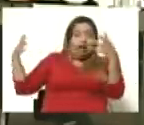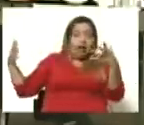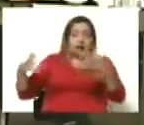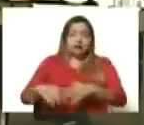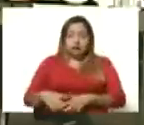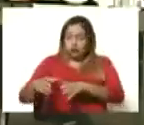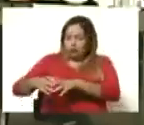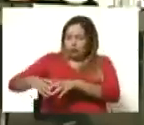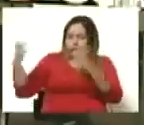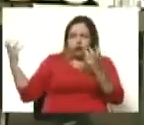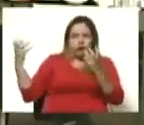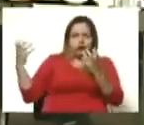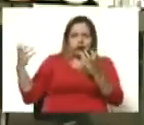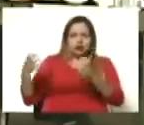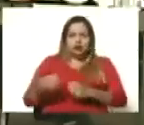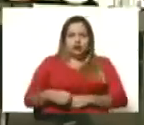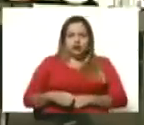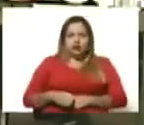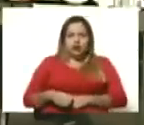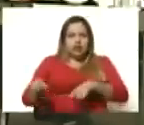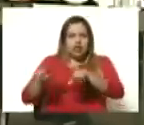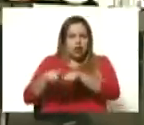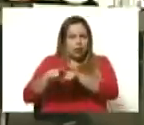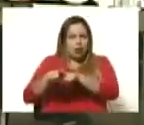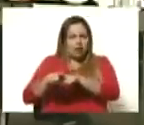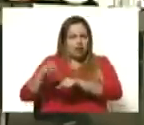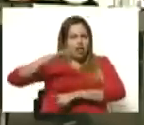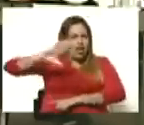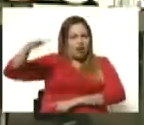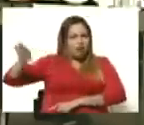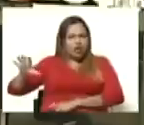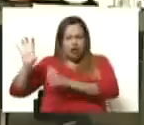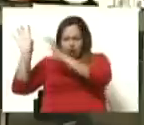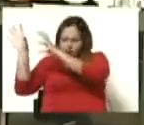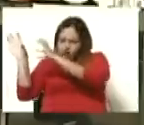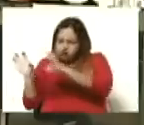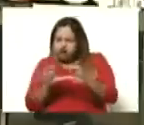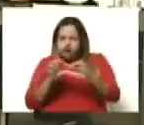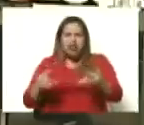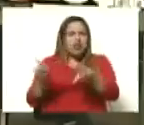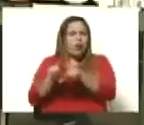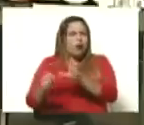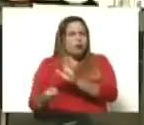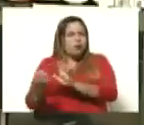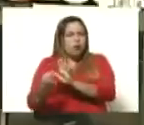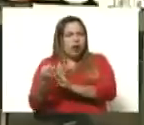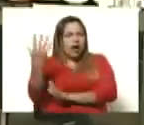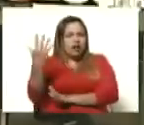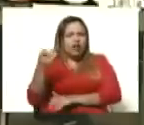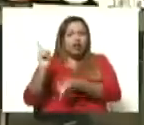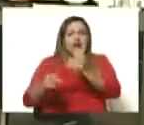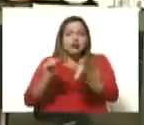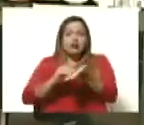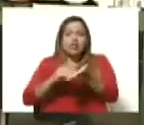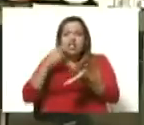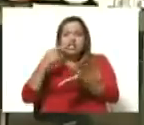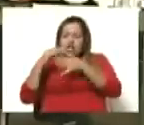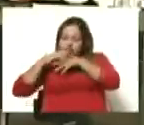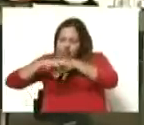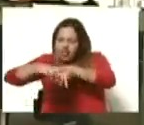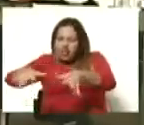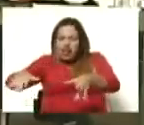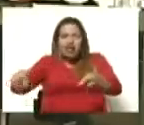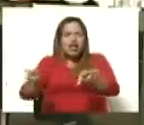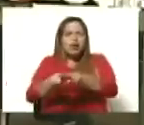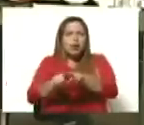desprende. Son como rocas intestinas, ¿no?, de la montaña. Se desprende como que fuera un volcán. Por eso es que en algunos lados los llaman deslave, porque pareciera un